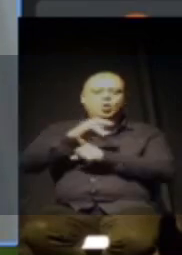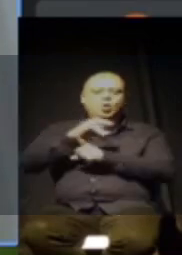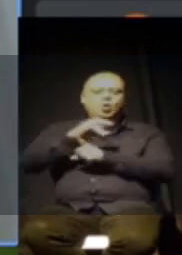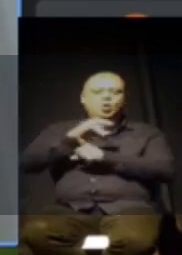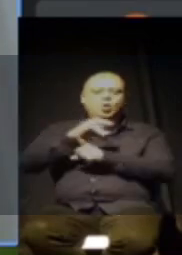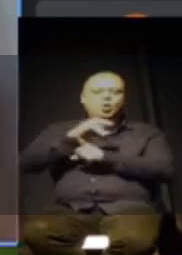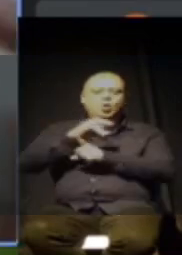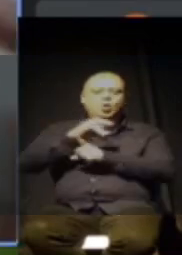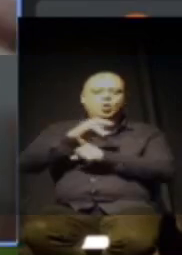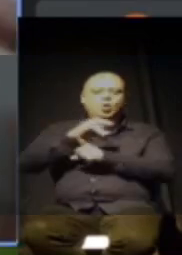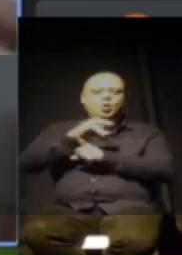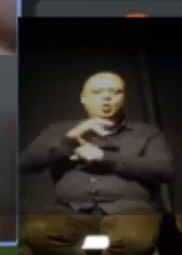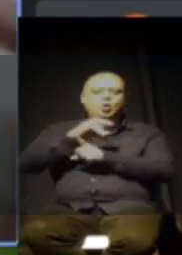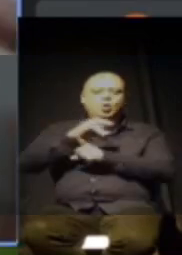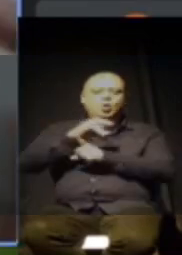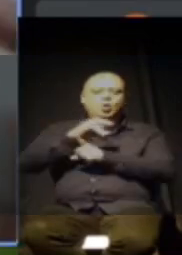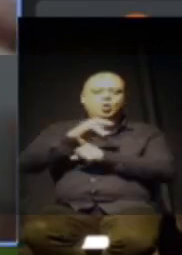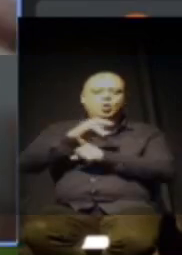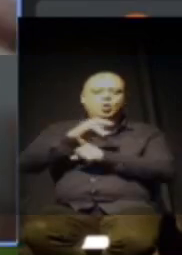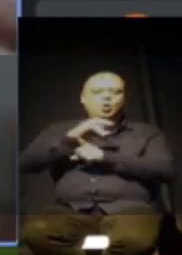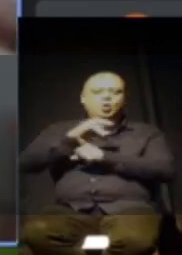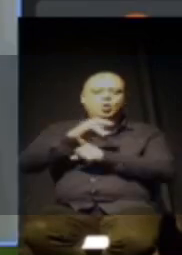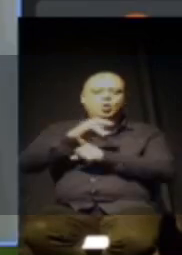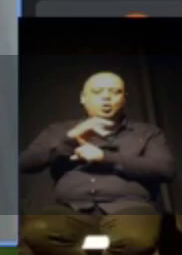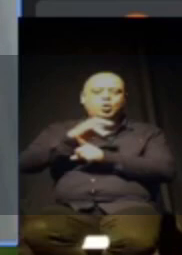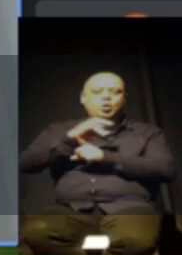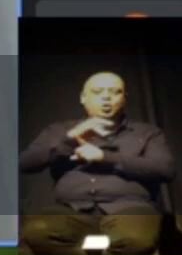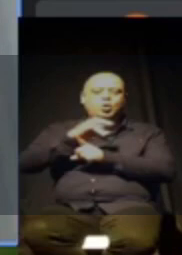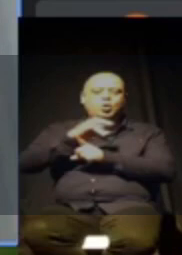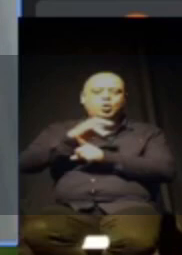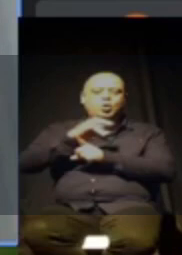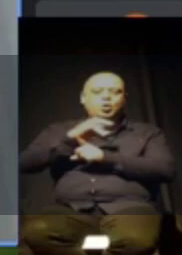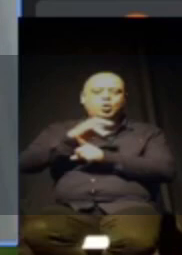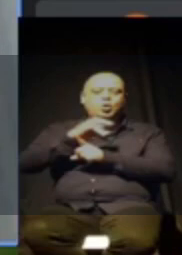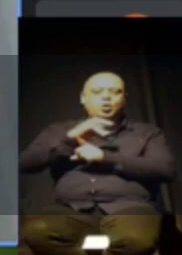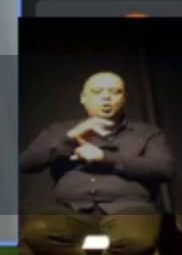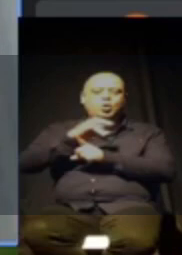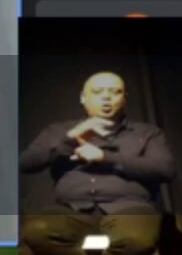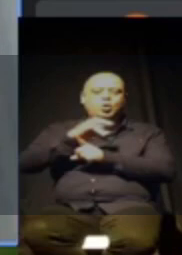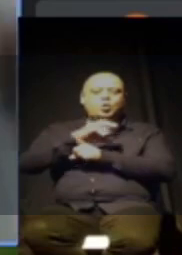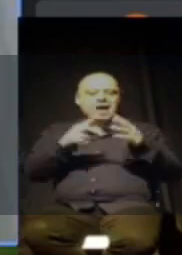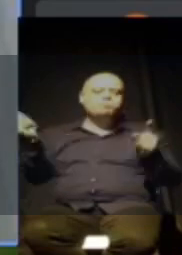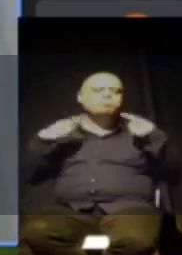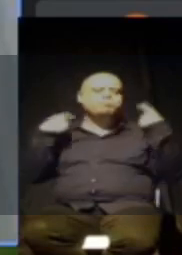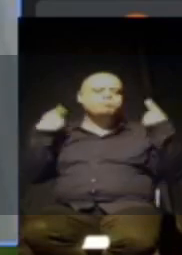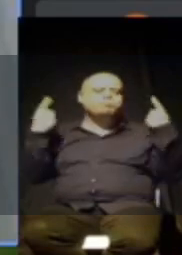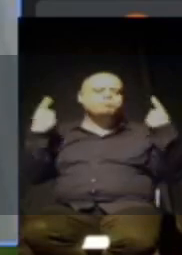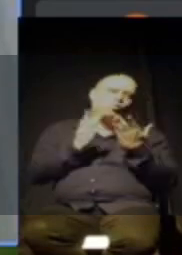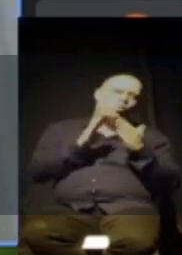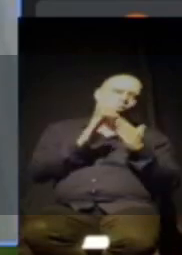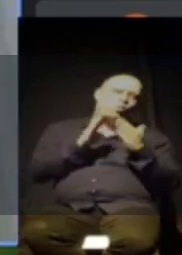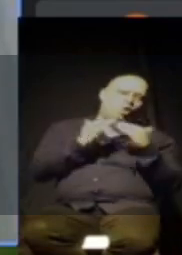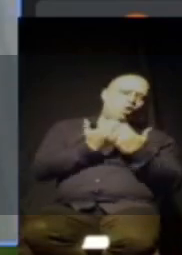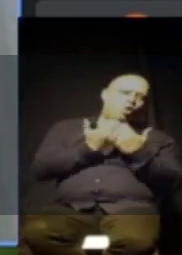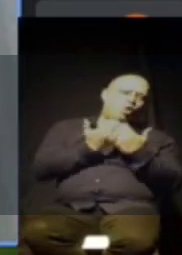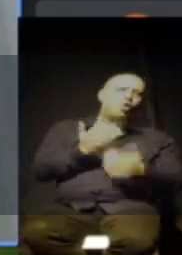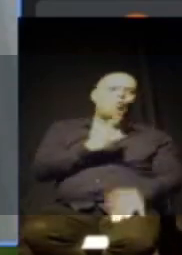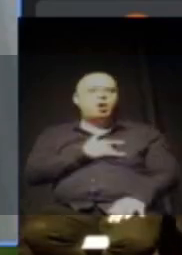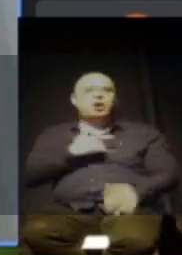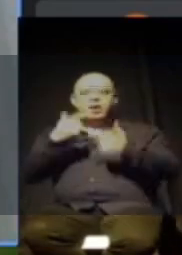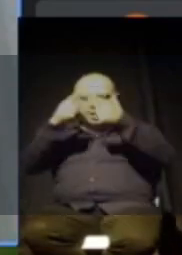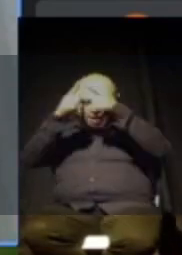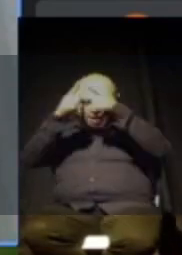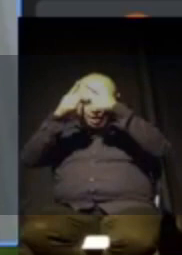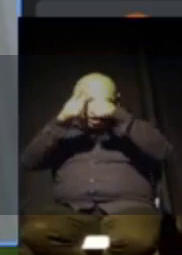Américas y los Caribes. Una sola cultura entonces, una sola matriz epistemológica, como todavía sigue reinando en las escuelas y en las